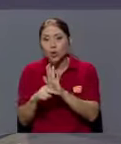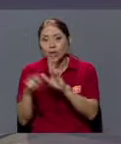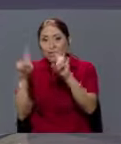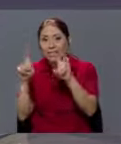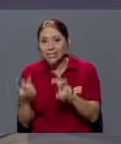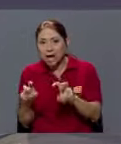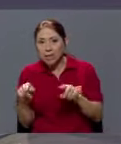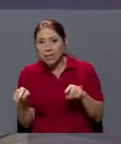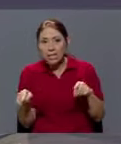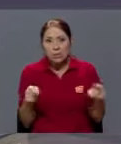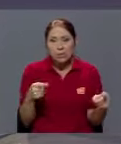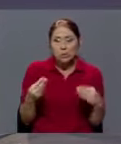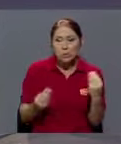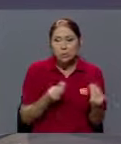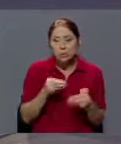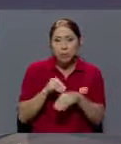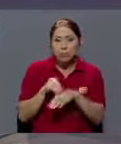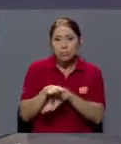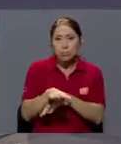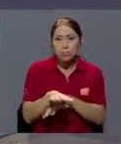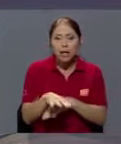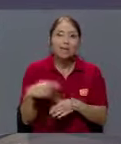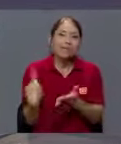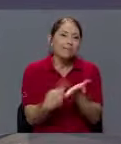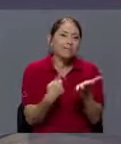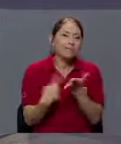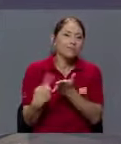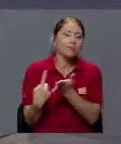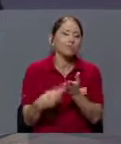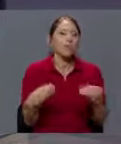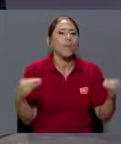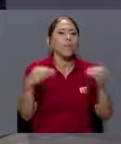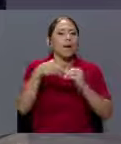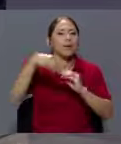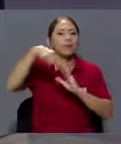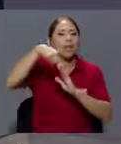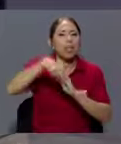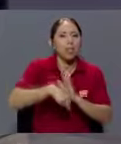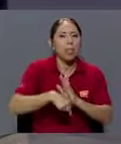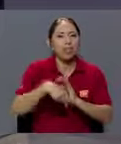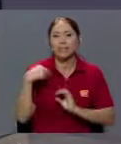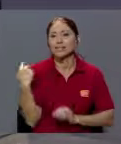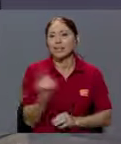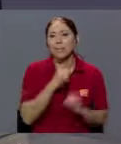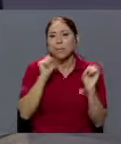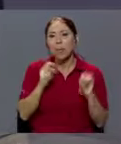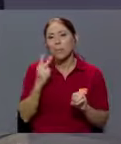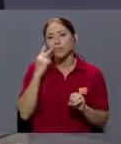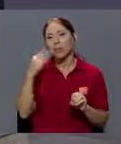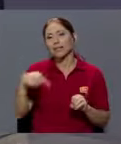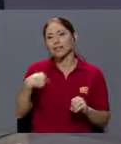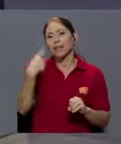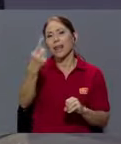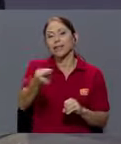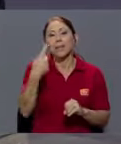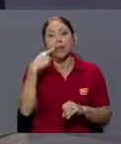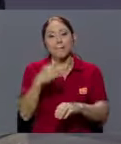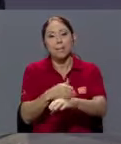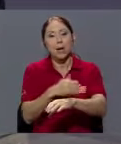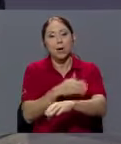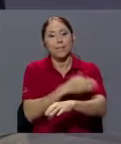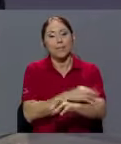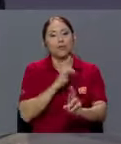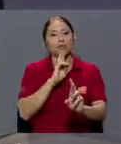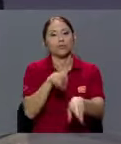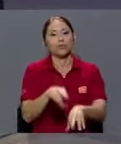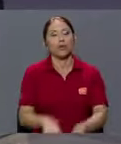la nota del examen, y hacer una discusión más amplia que nos permita siempre marchar o ver hacia adelante en el